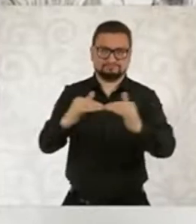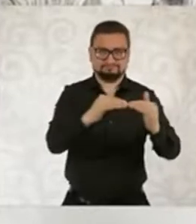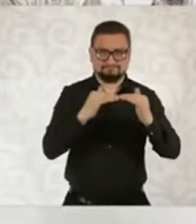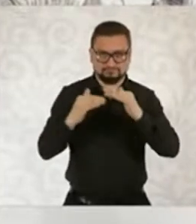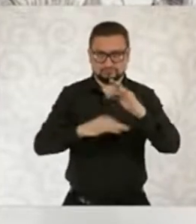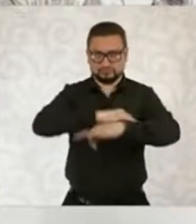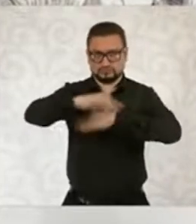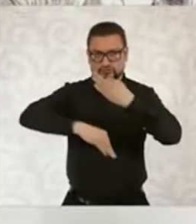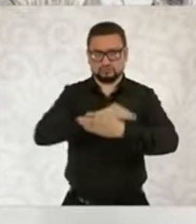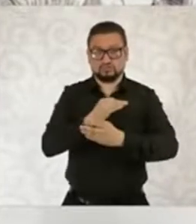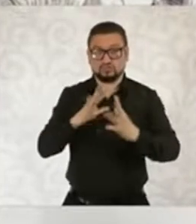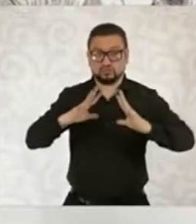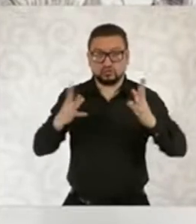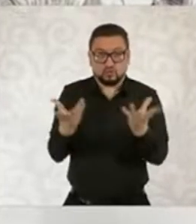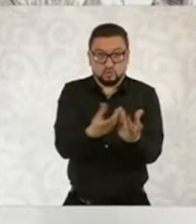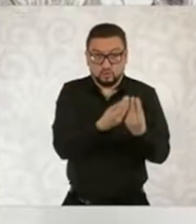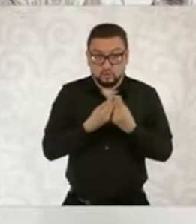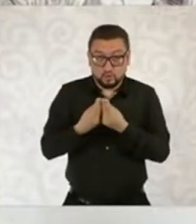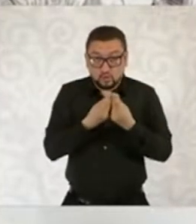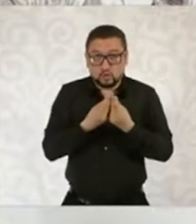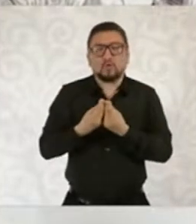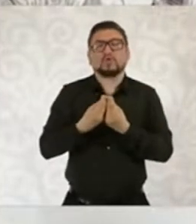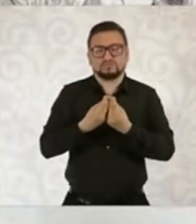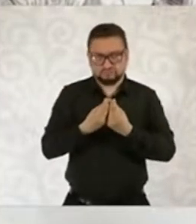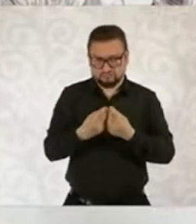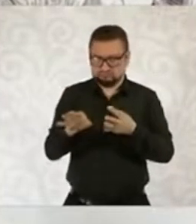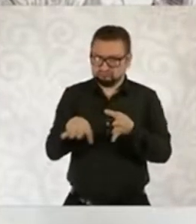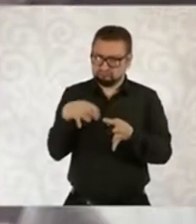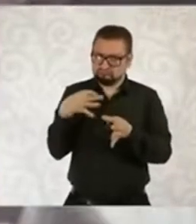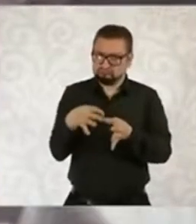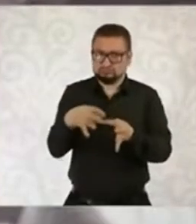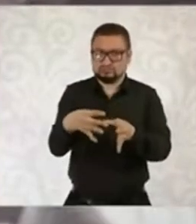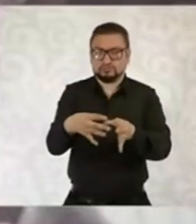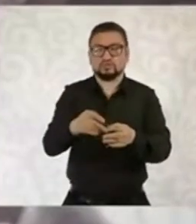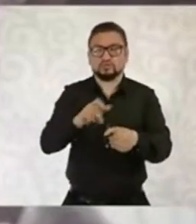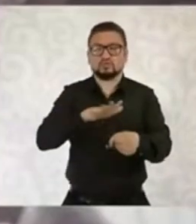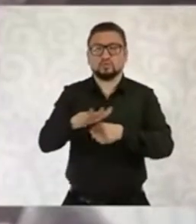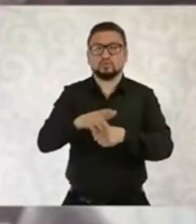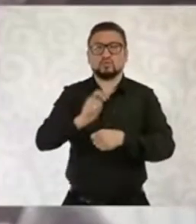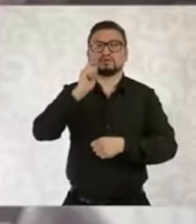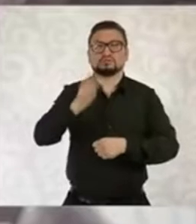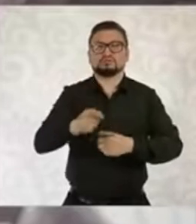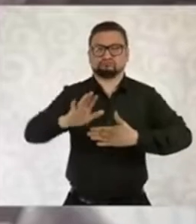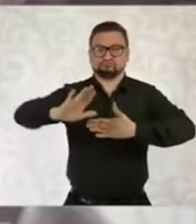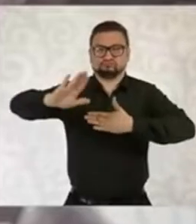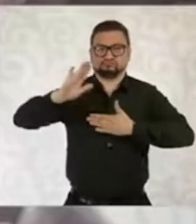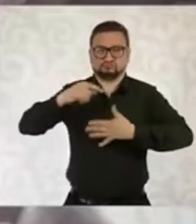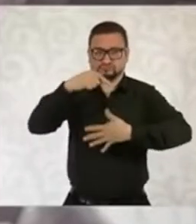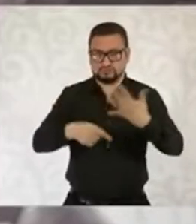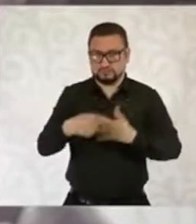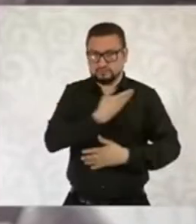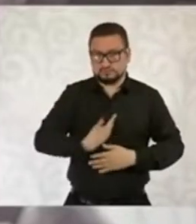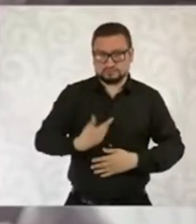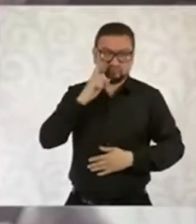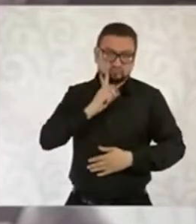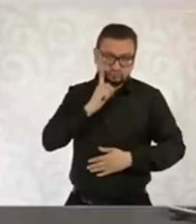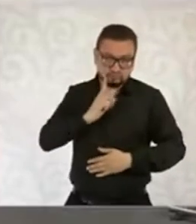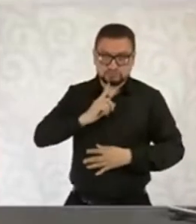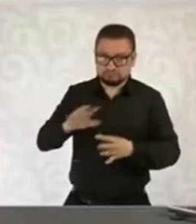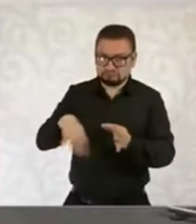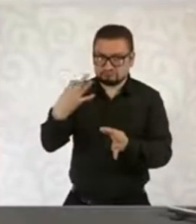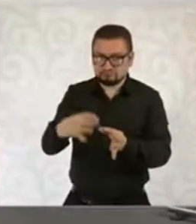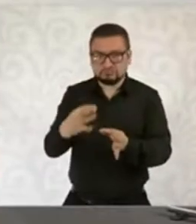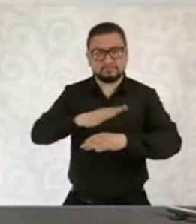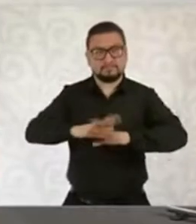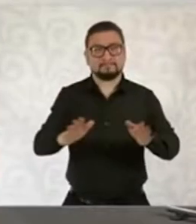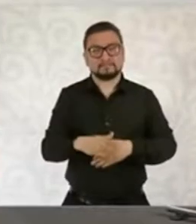todos. Juntas y juntos estamos dando cumplimiento a otro de los compromisos establecidos por la Presidencia.